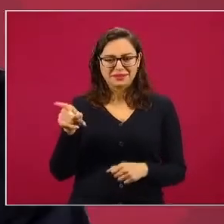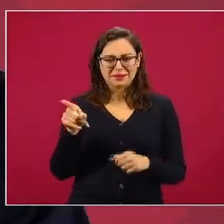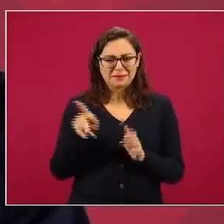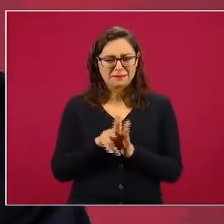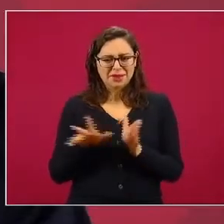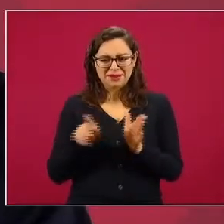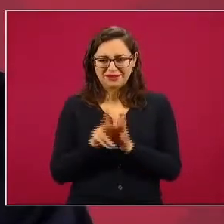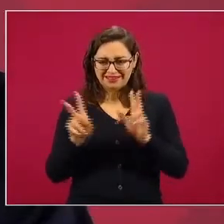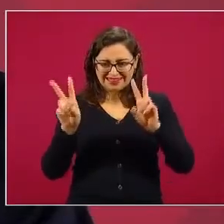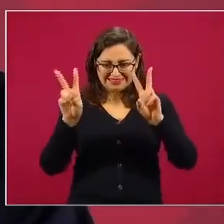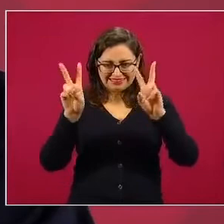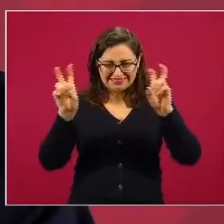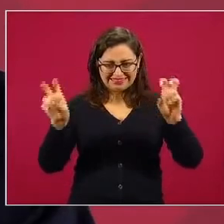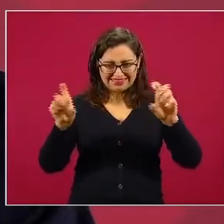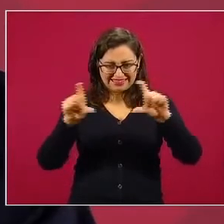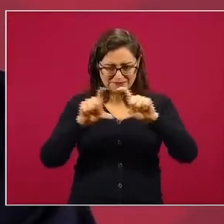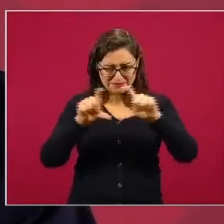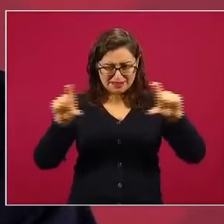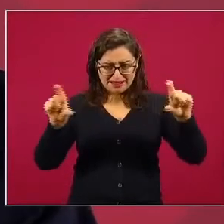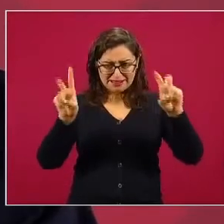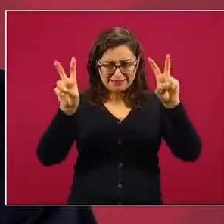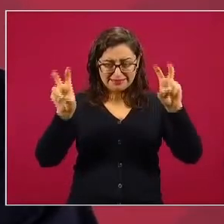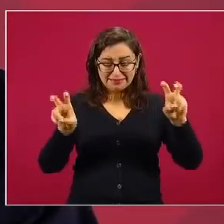Como desgraciadamente se llegó